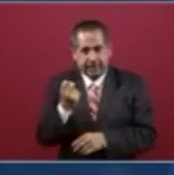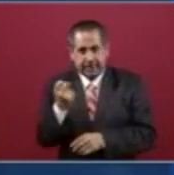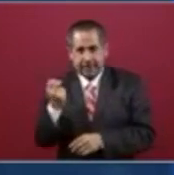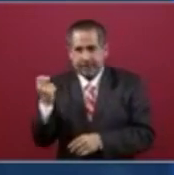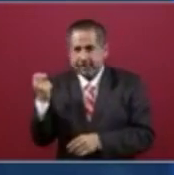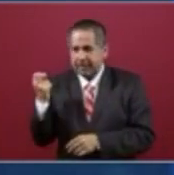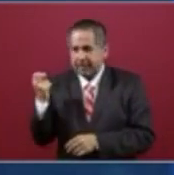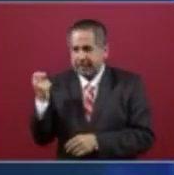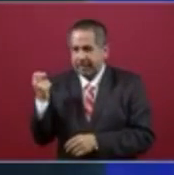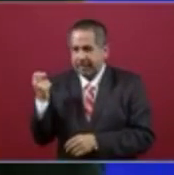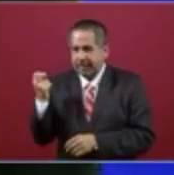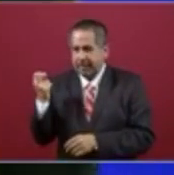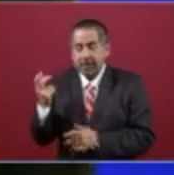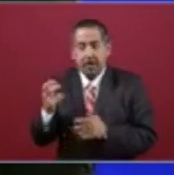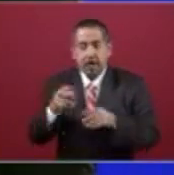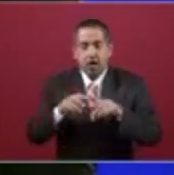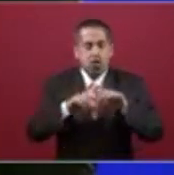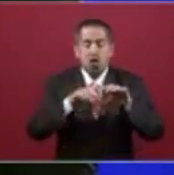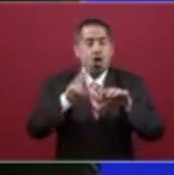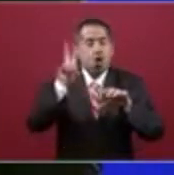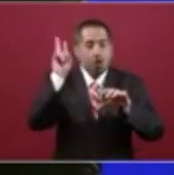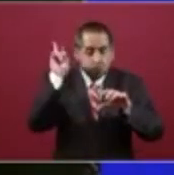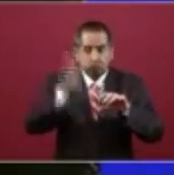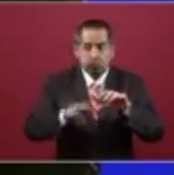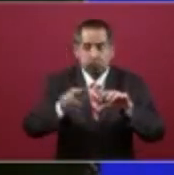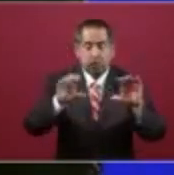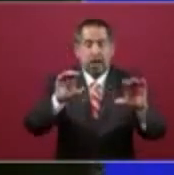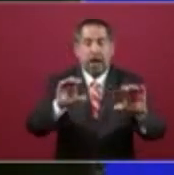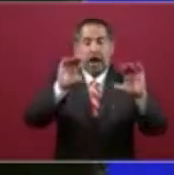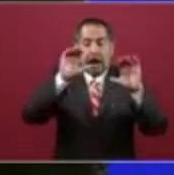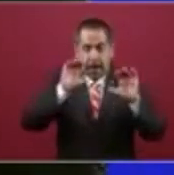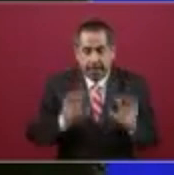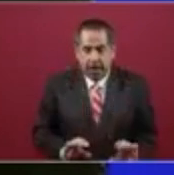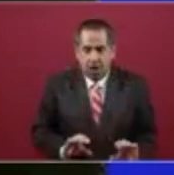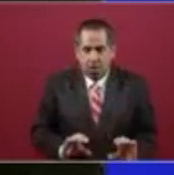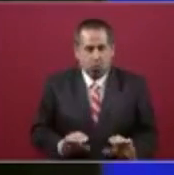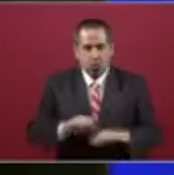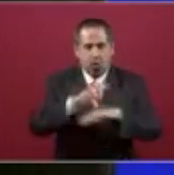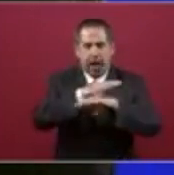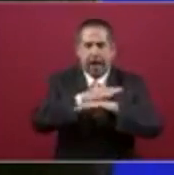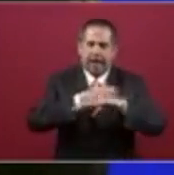por encima. En realidad son ductos que van... son submarinos, van